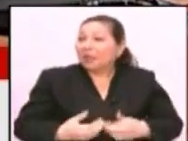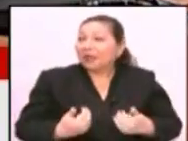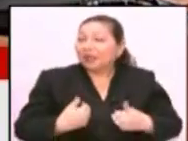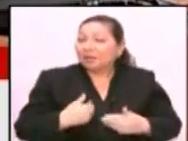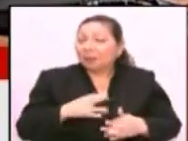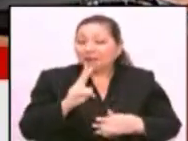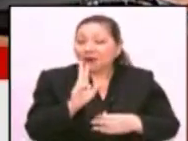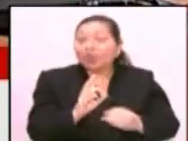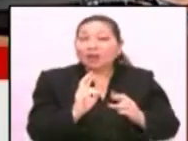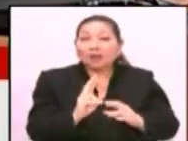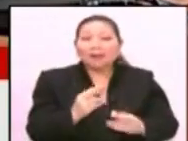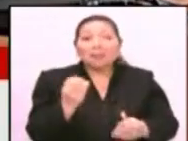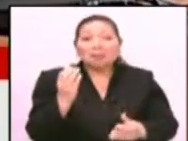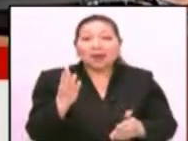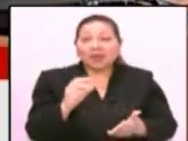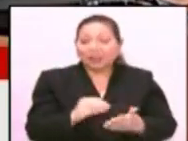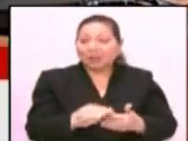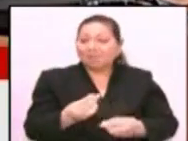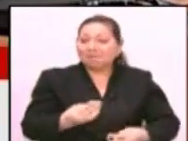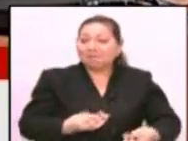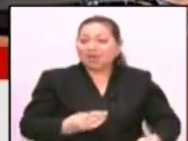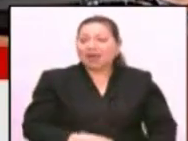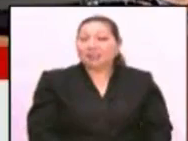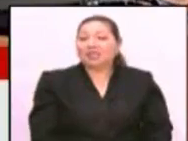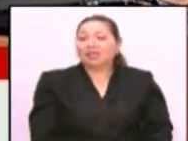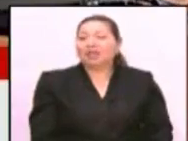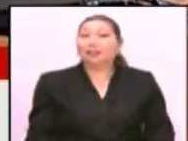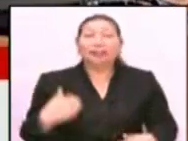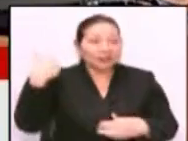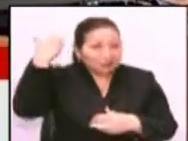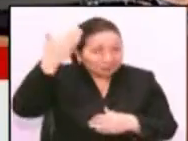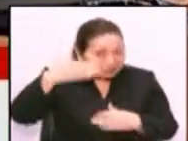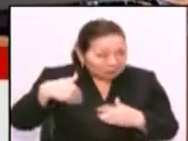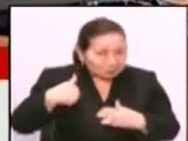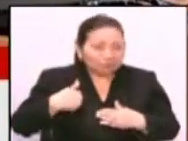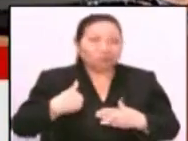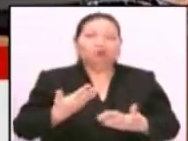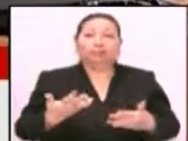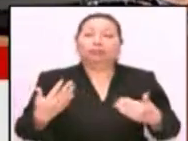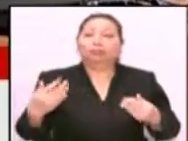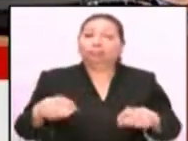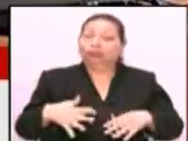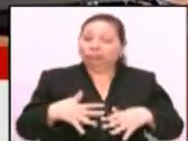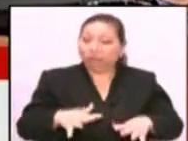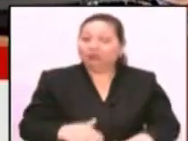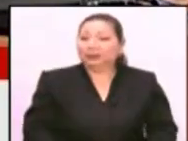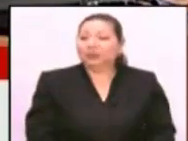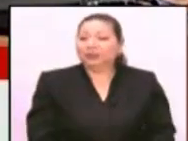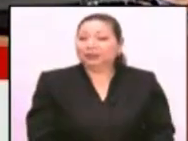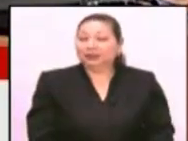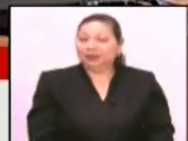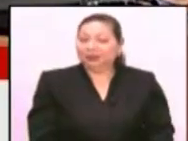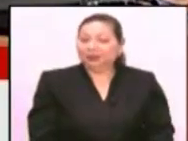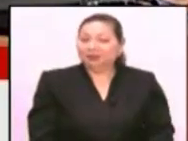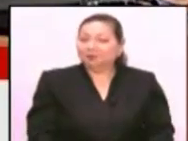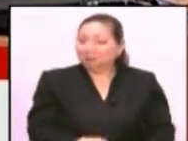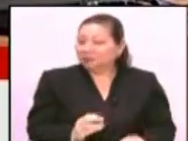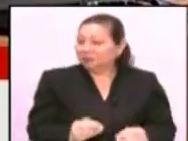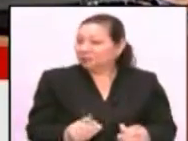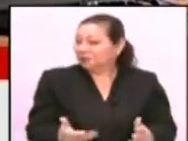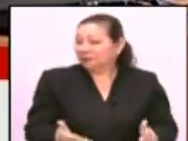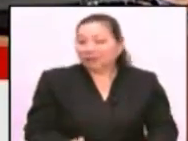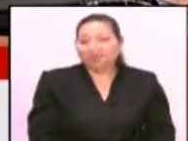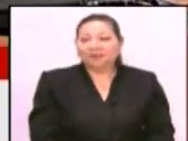tenemos a nivel nacional porque responde a la demanda del mercado. Hacemos chalinas, textiles, podemos ir, presidente, cuando usted le ponga a